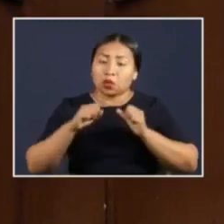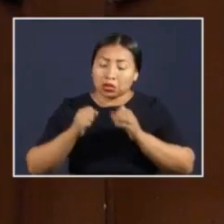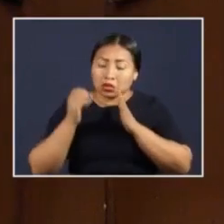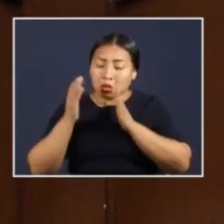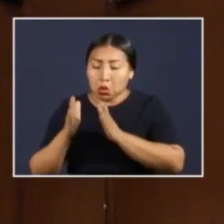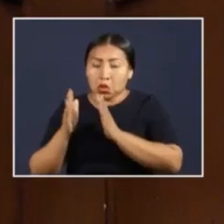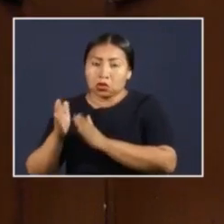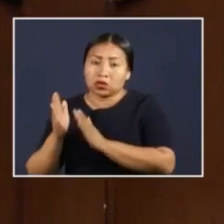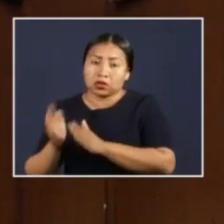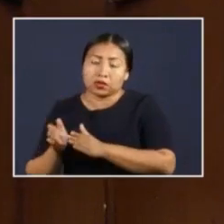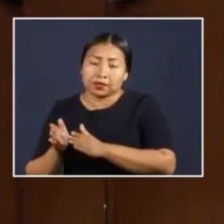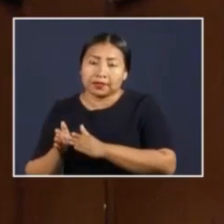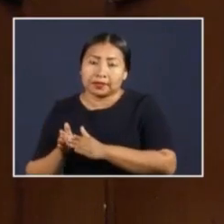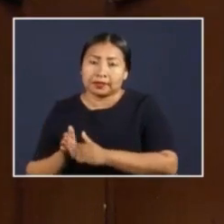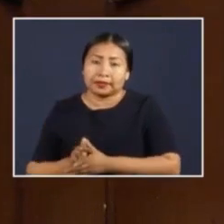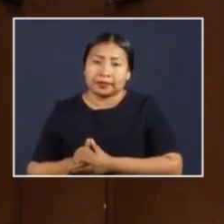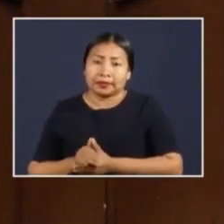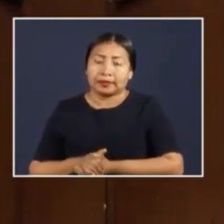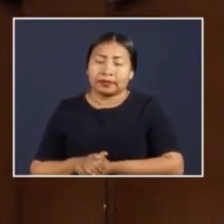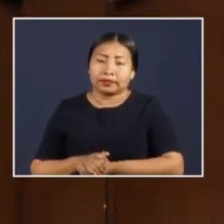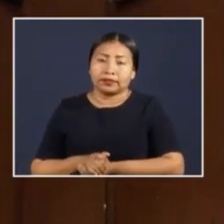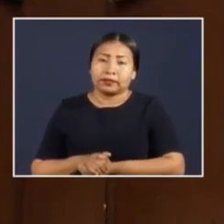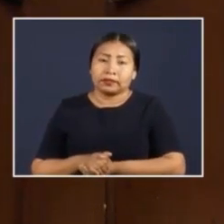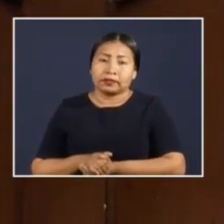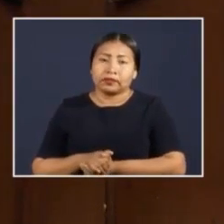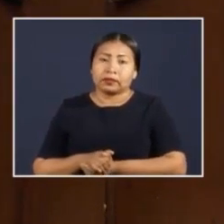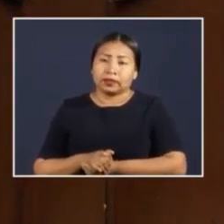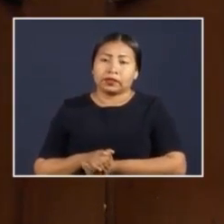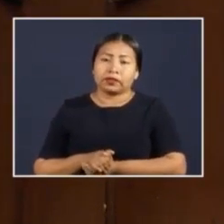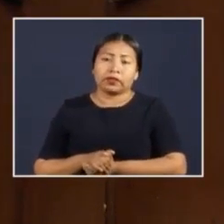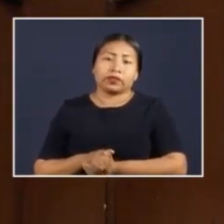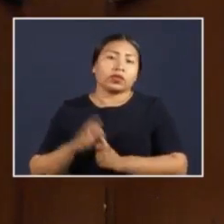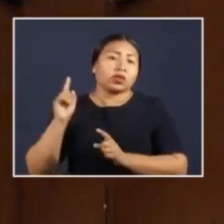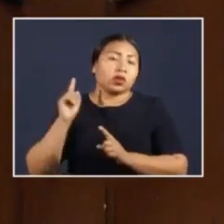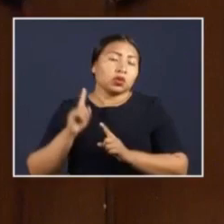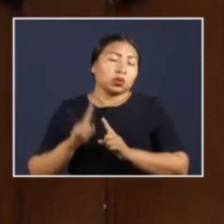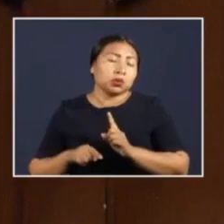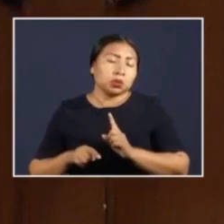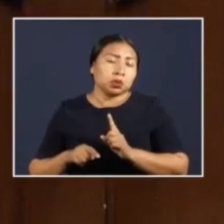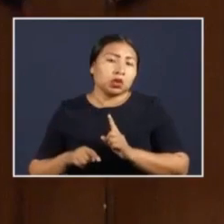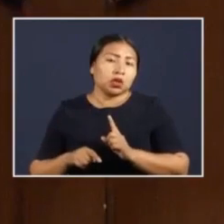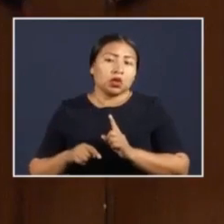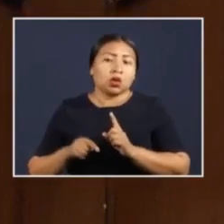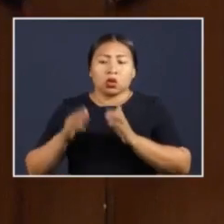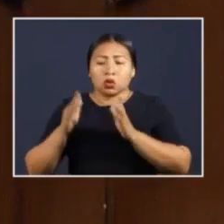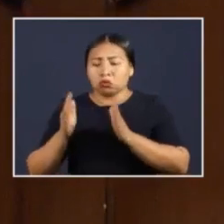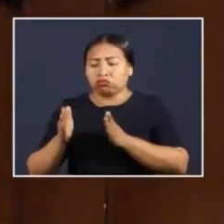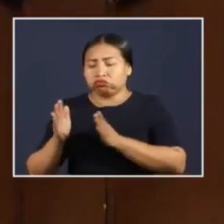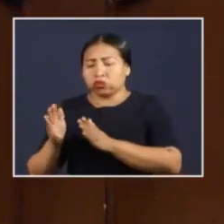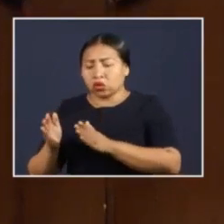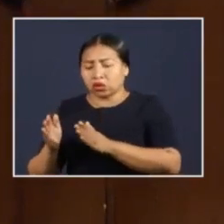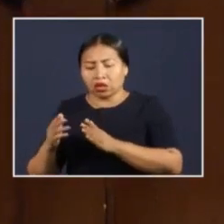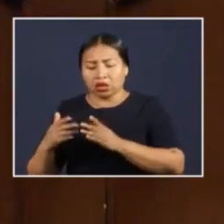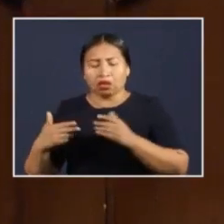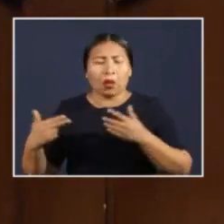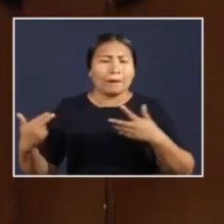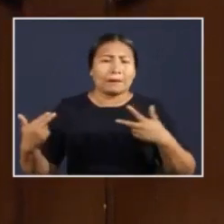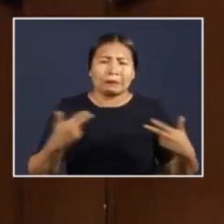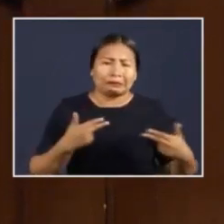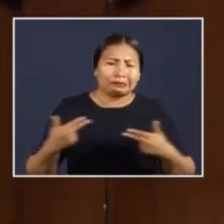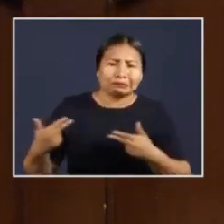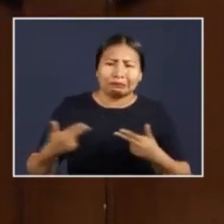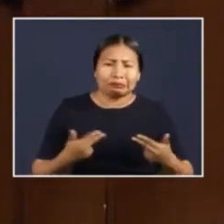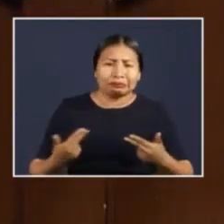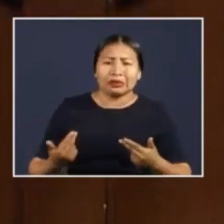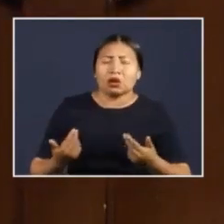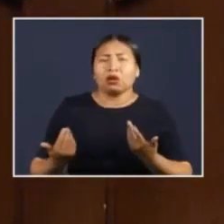estamento de seguridad no se están ordenando asesinatos no se están ordenando robos no